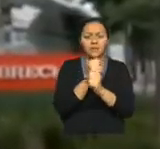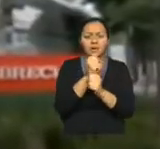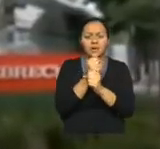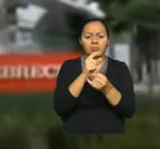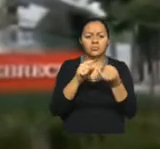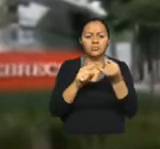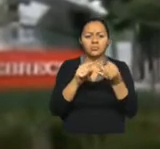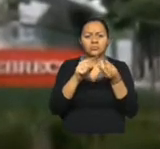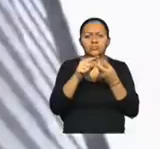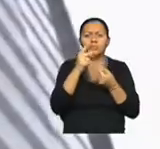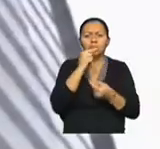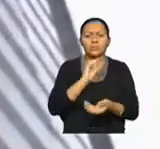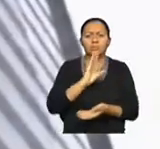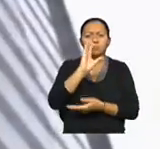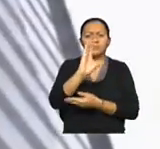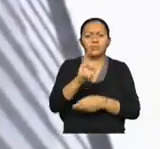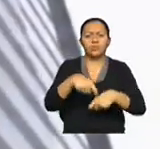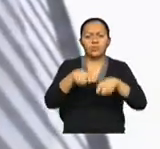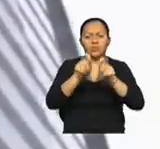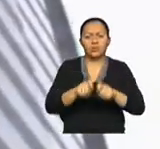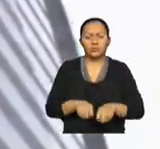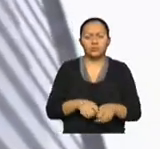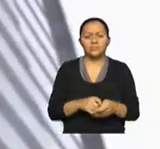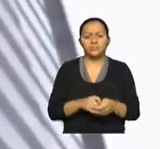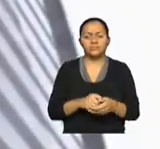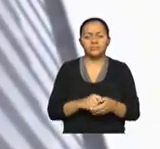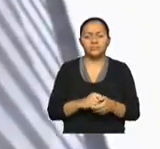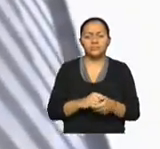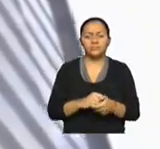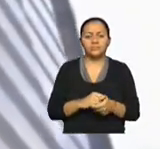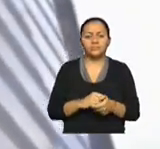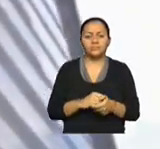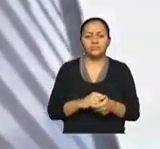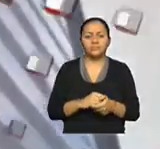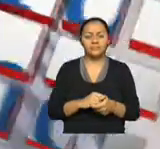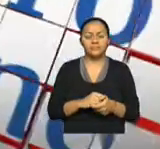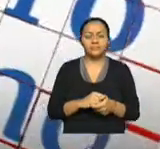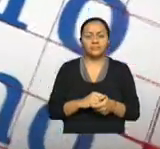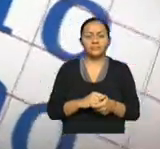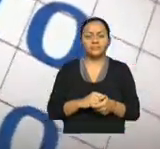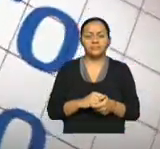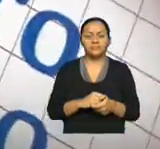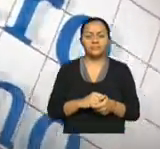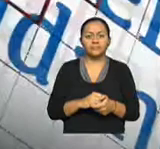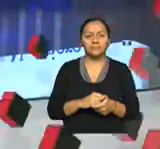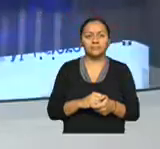gubernamentales para la adjudicación de contratos. Luis Andrade, Noticiero Ciudadano.